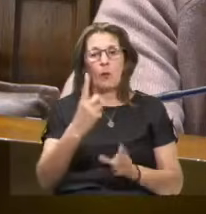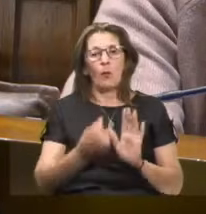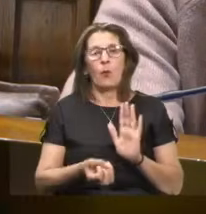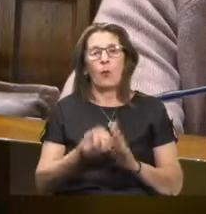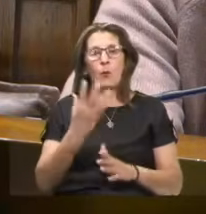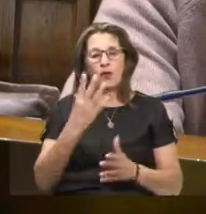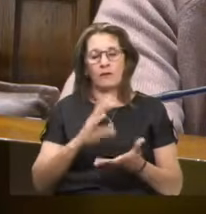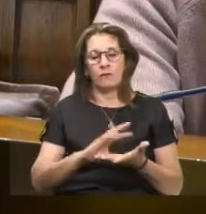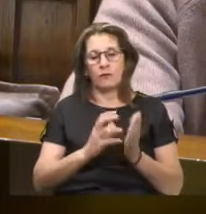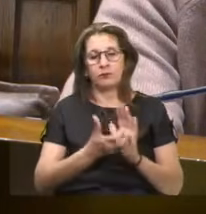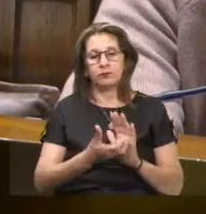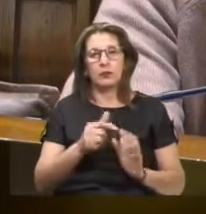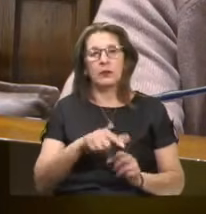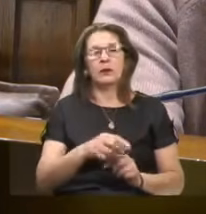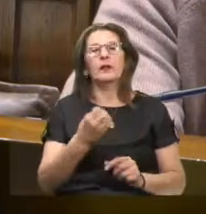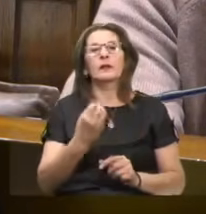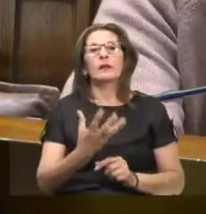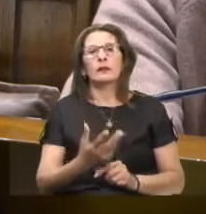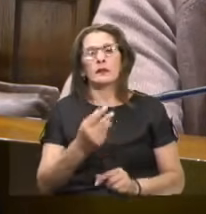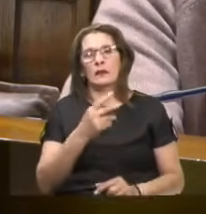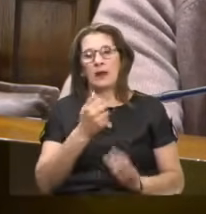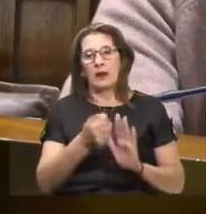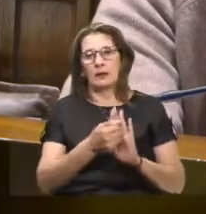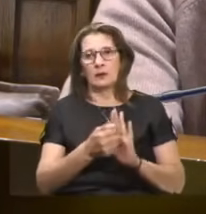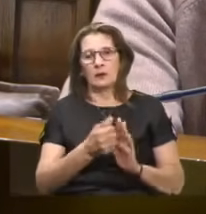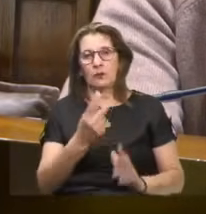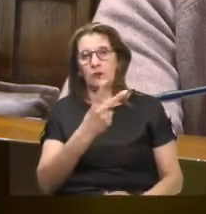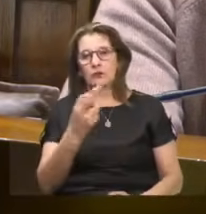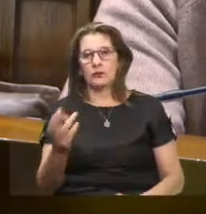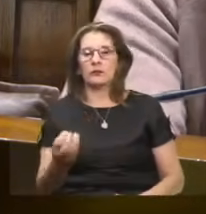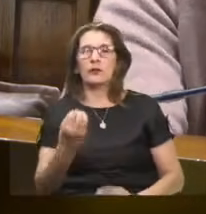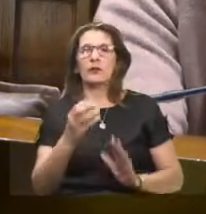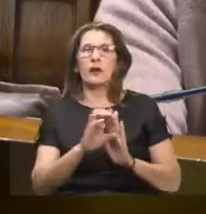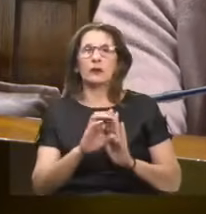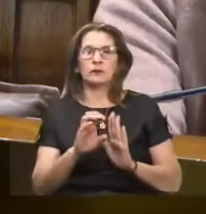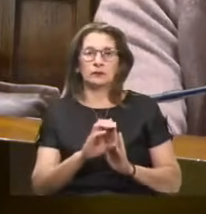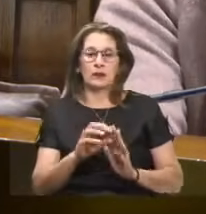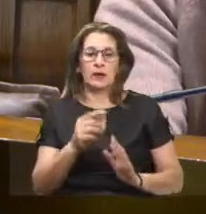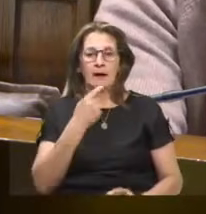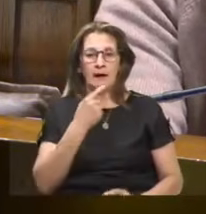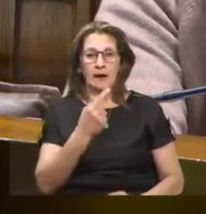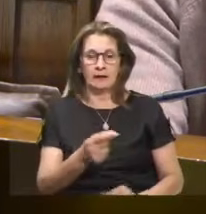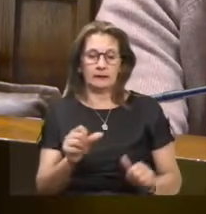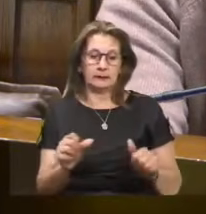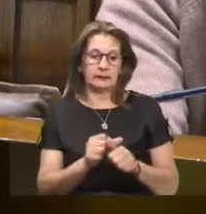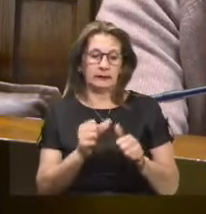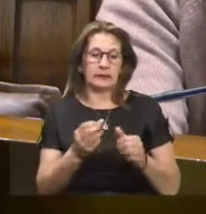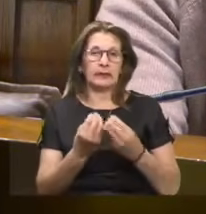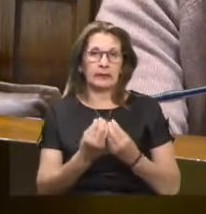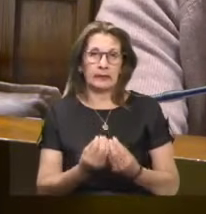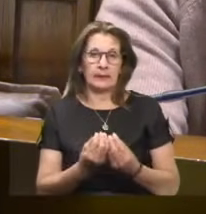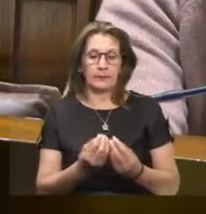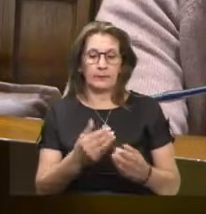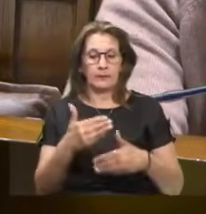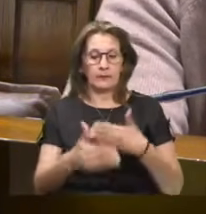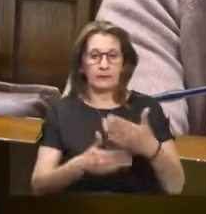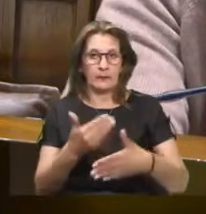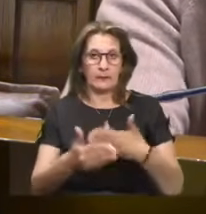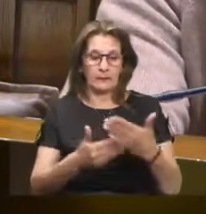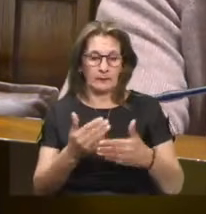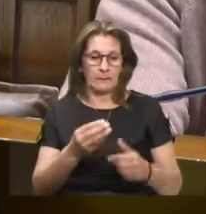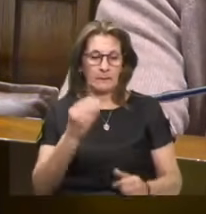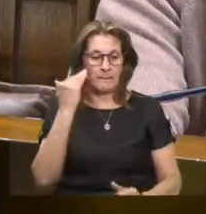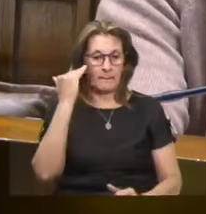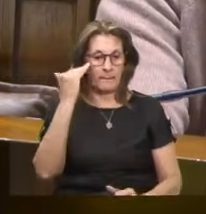al contenido del artículo 200 de la Constitución, al establecer que las funciones